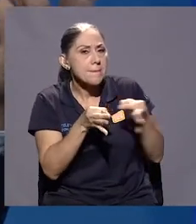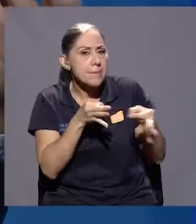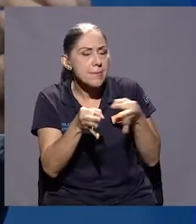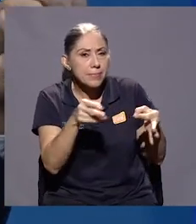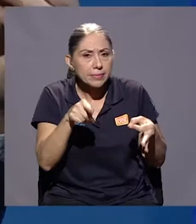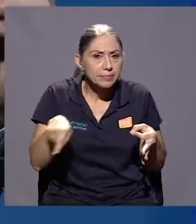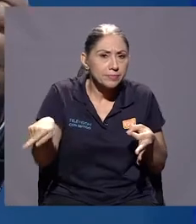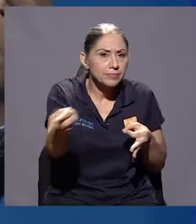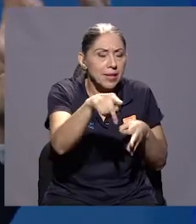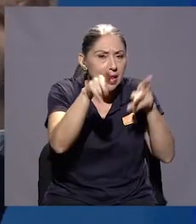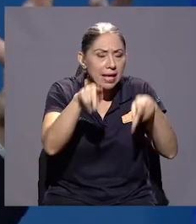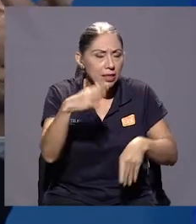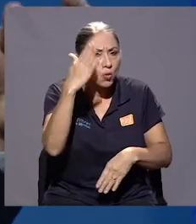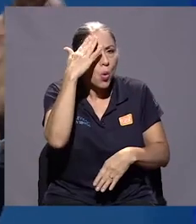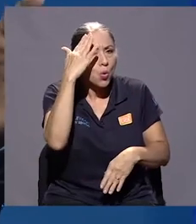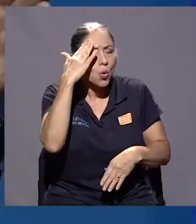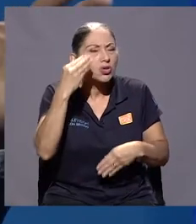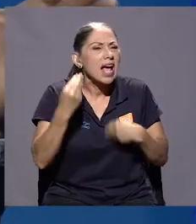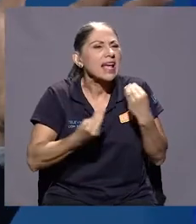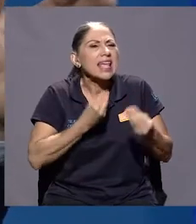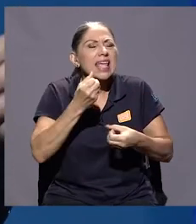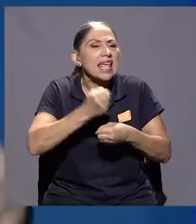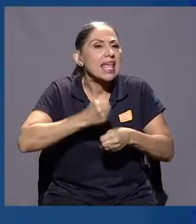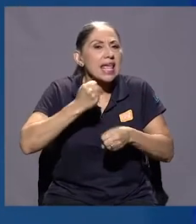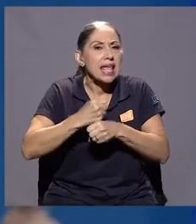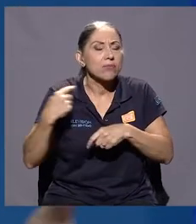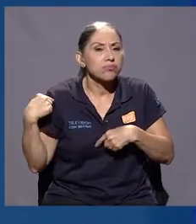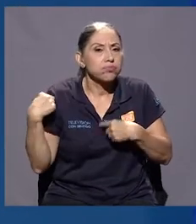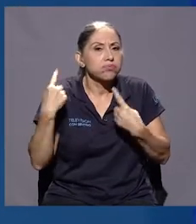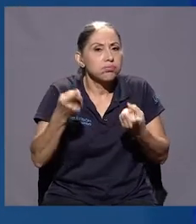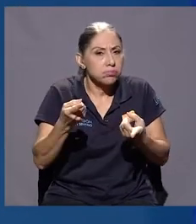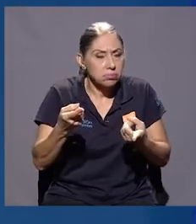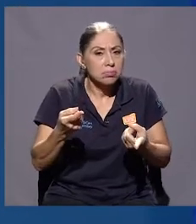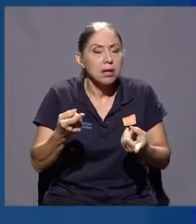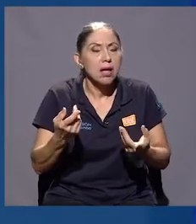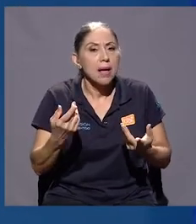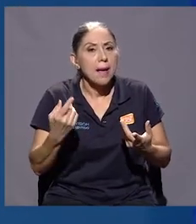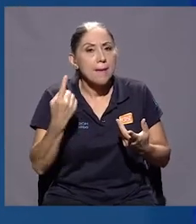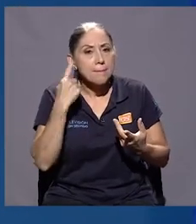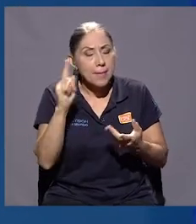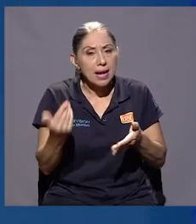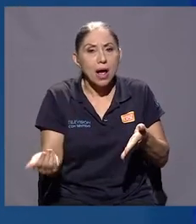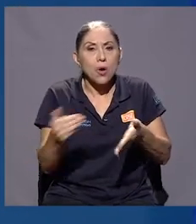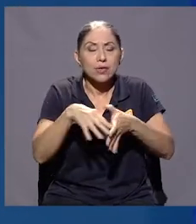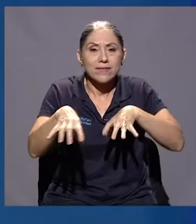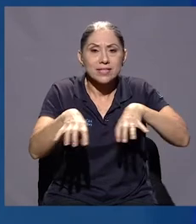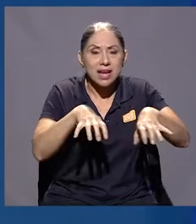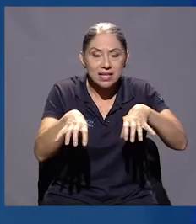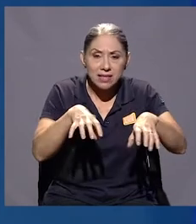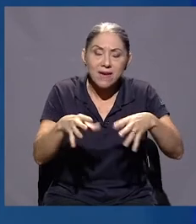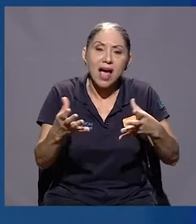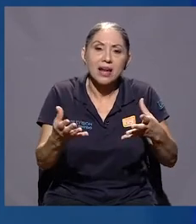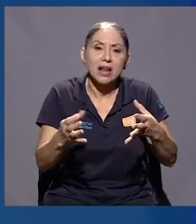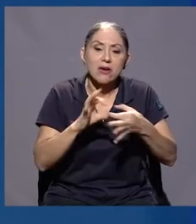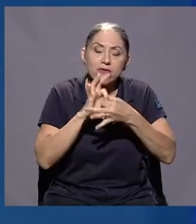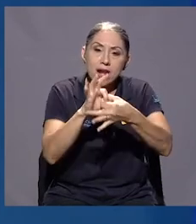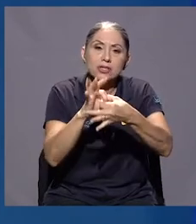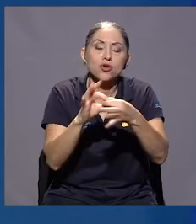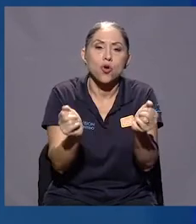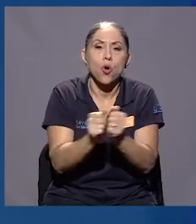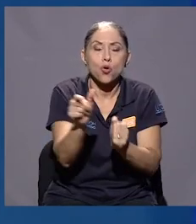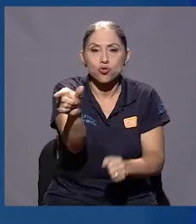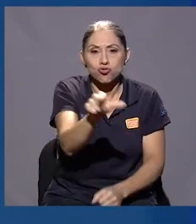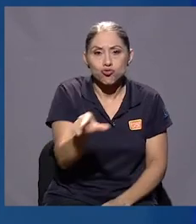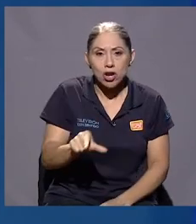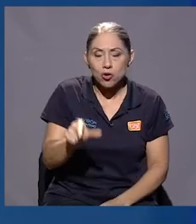conozca realmente qué es lo que se ha venido haciendo específicamente para crear por reactivar esta relación con los ríos